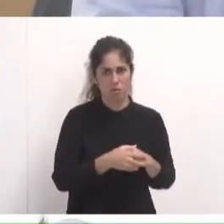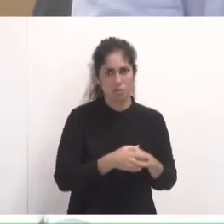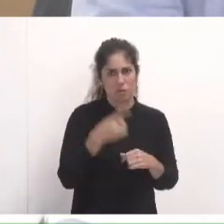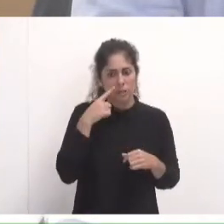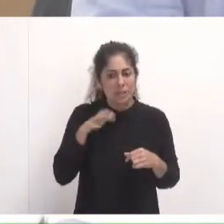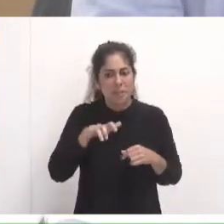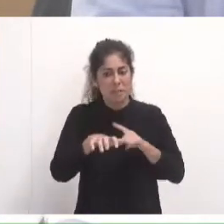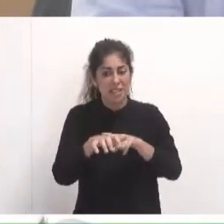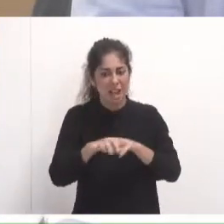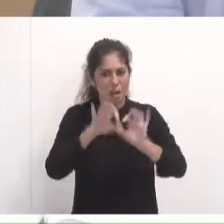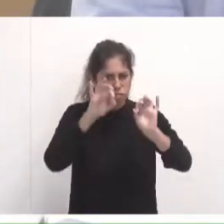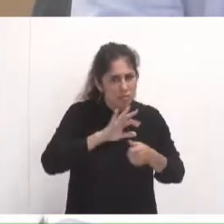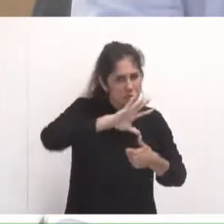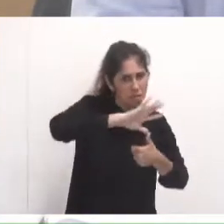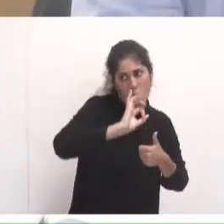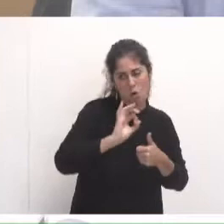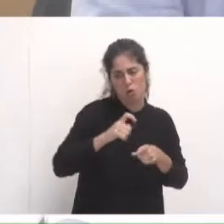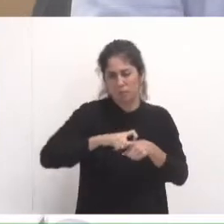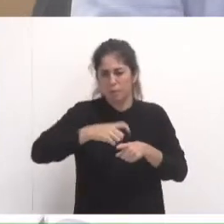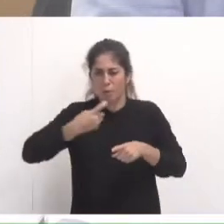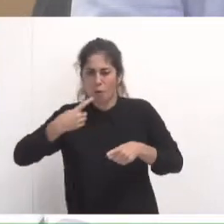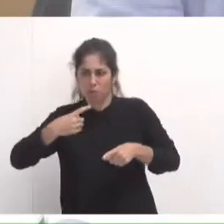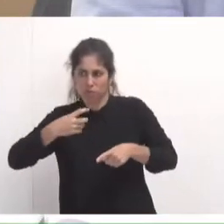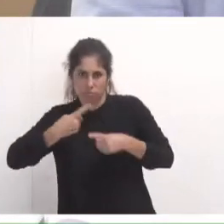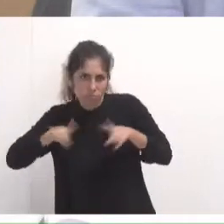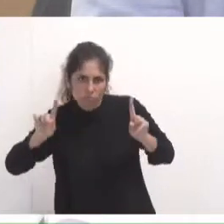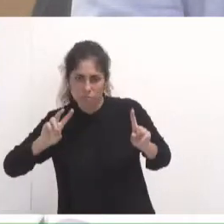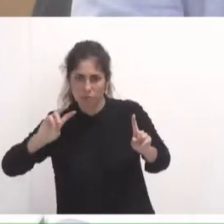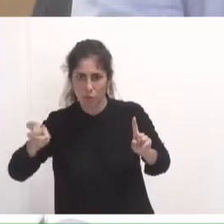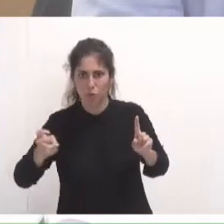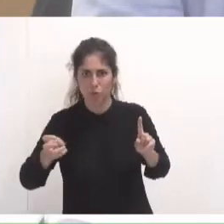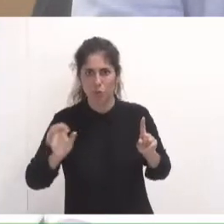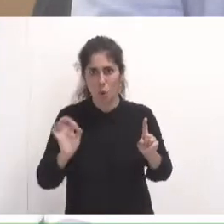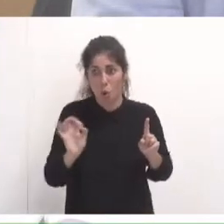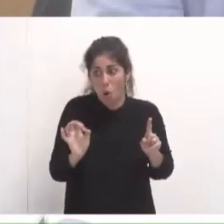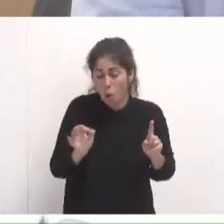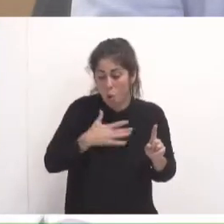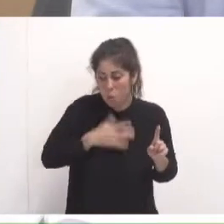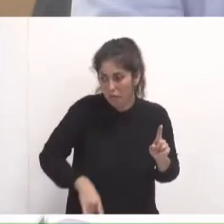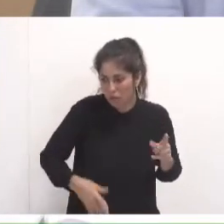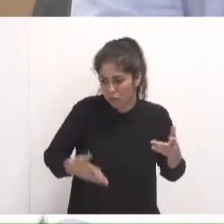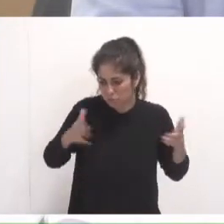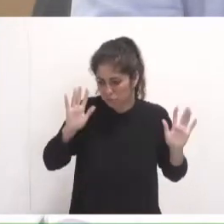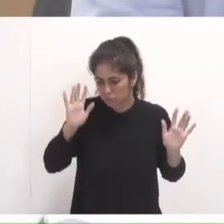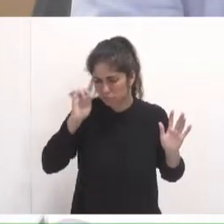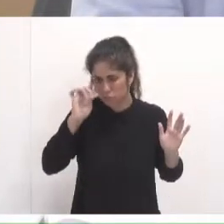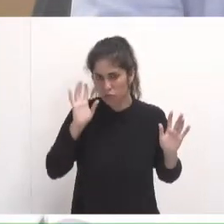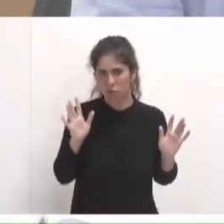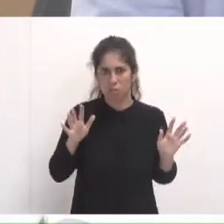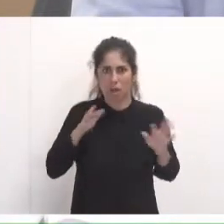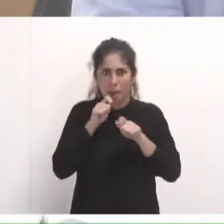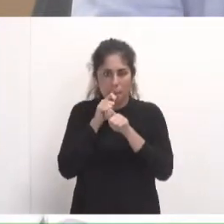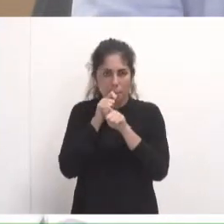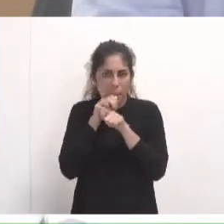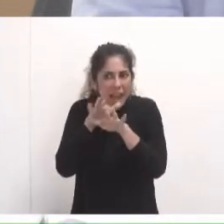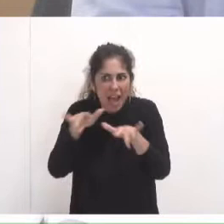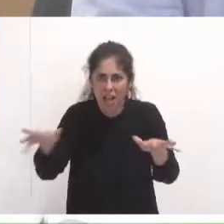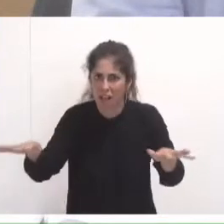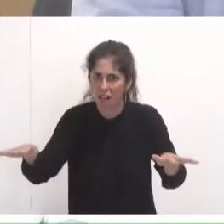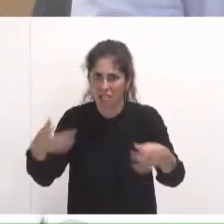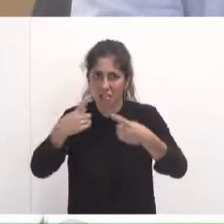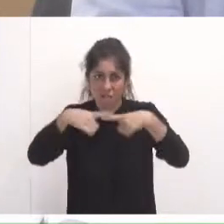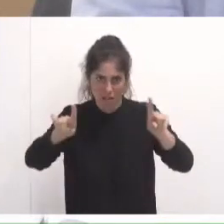otro tipo de termita, nos podemos encontrar que sea un cultivo que esté afectado por otro, ¿no? por una plaga, ¿no? Que esto no lo